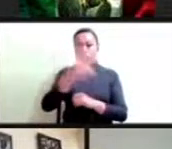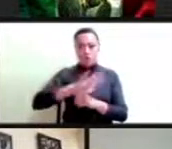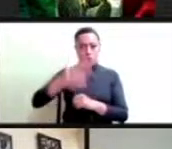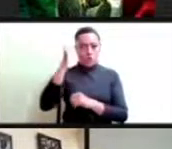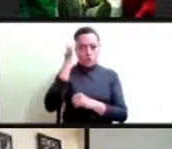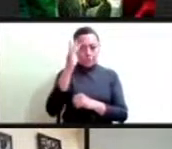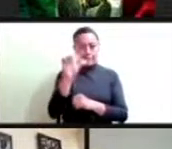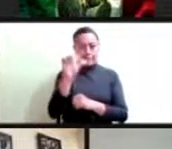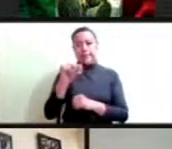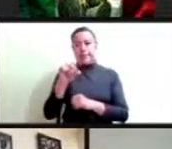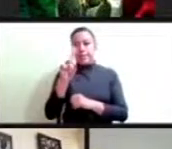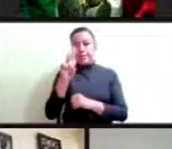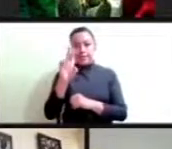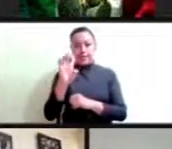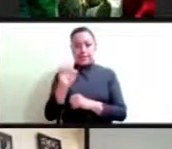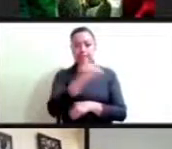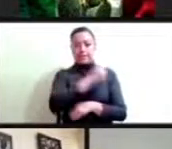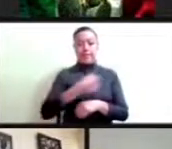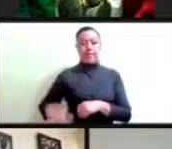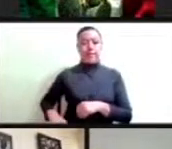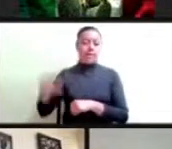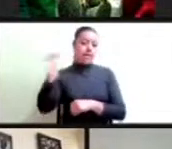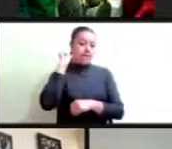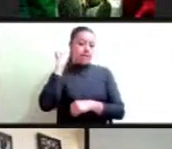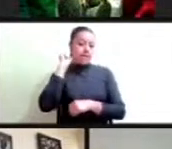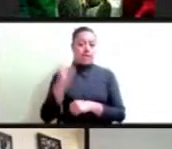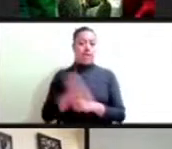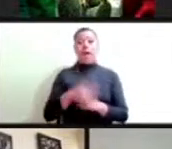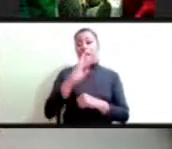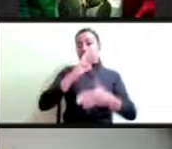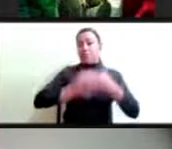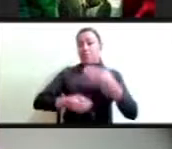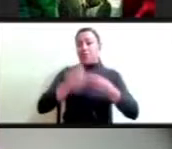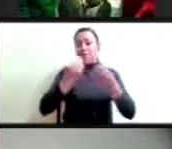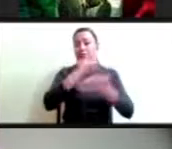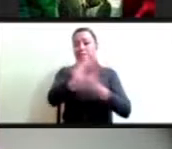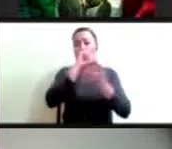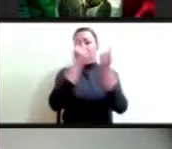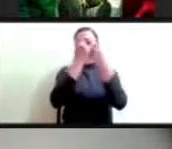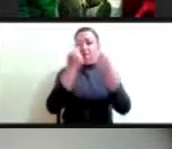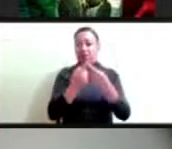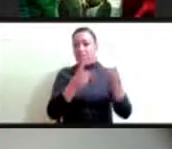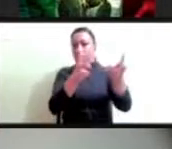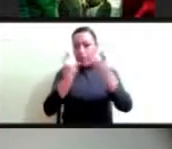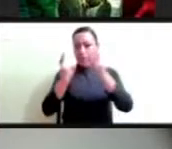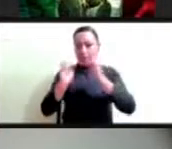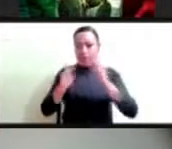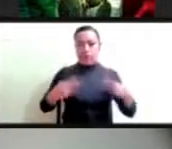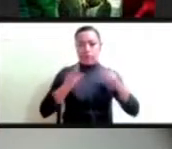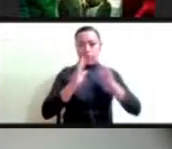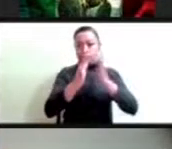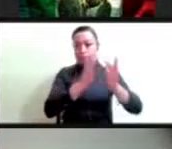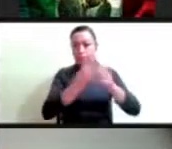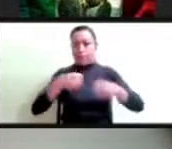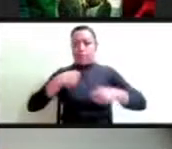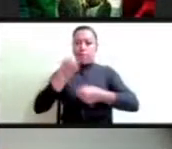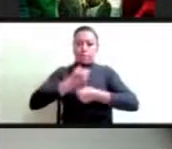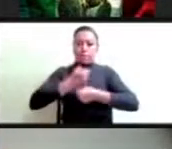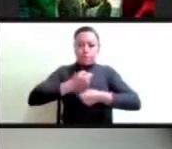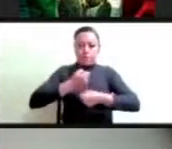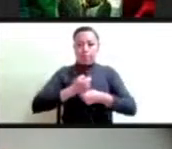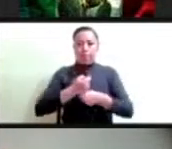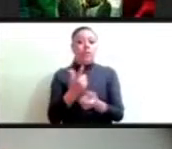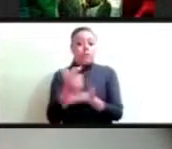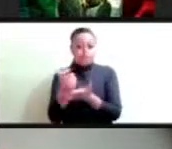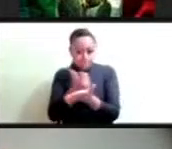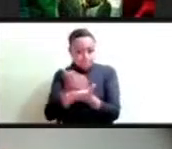las inmediaciones de estas colonias, entre los que resaltan asaltos a transeúntes, vandalismo y extorsión.